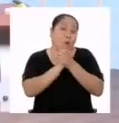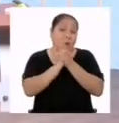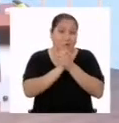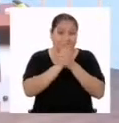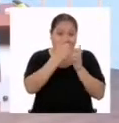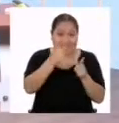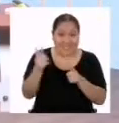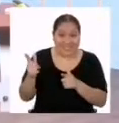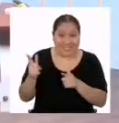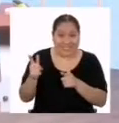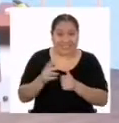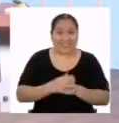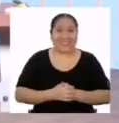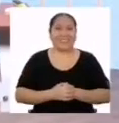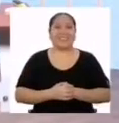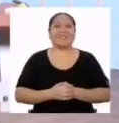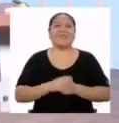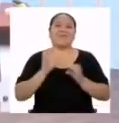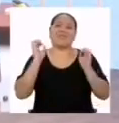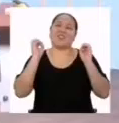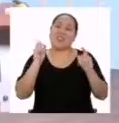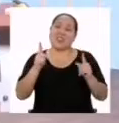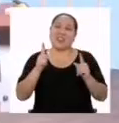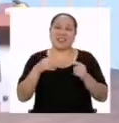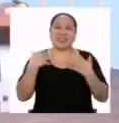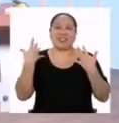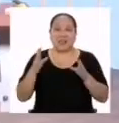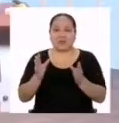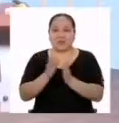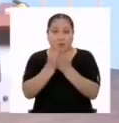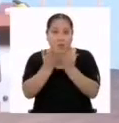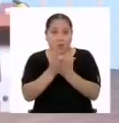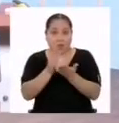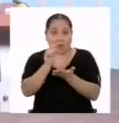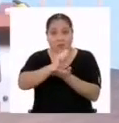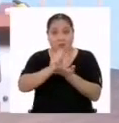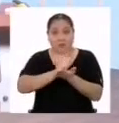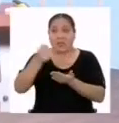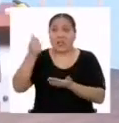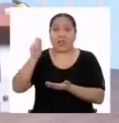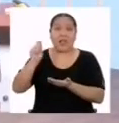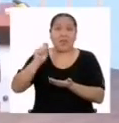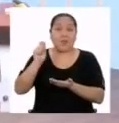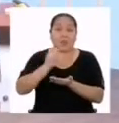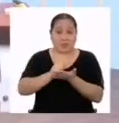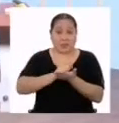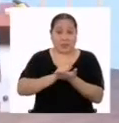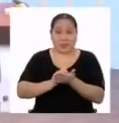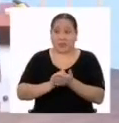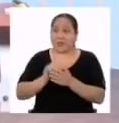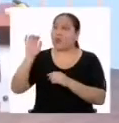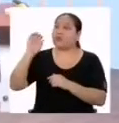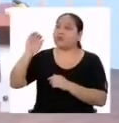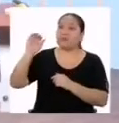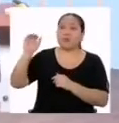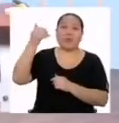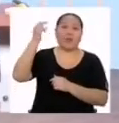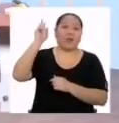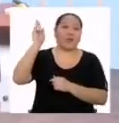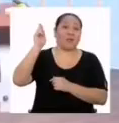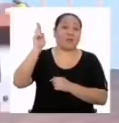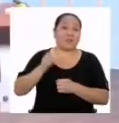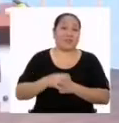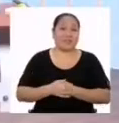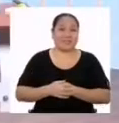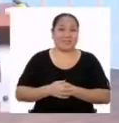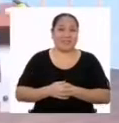listos? Entonces agarren su cuaderno de apuntes y un lápiz, mientras contacto a la profesora. Esta